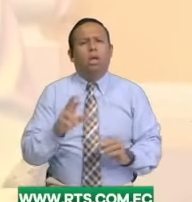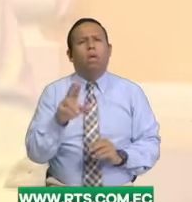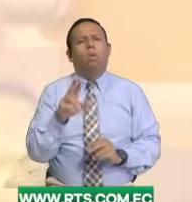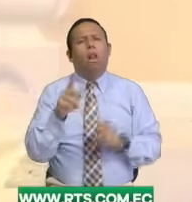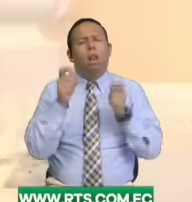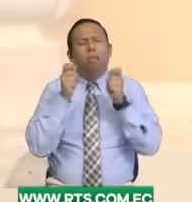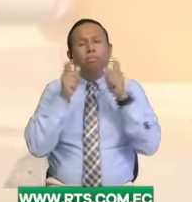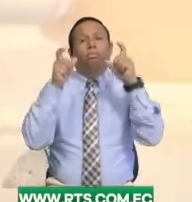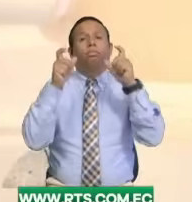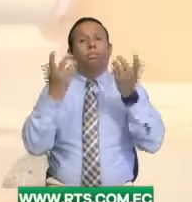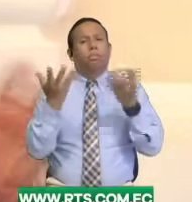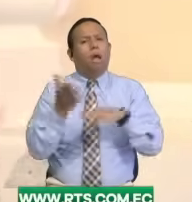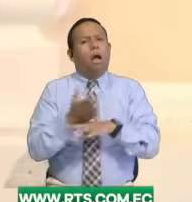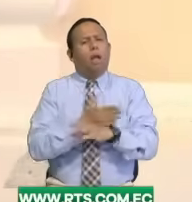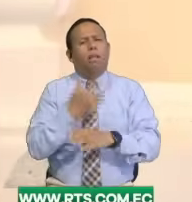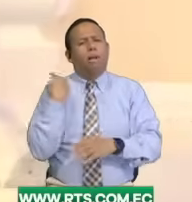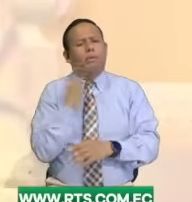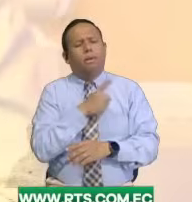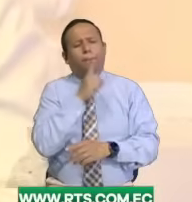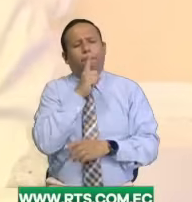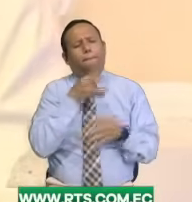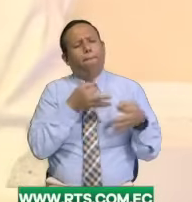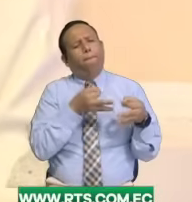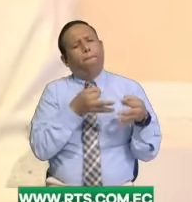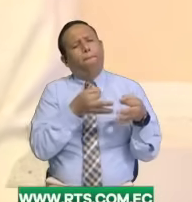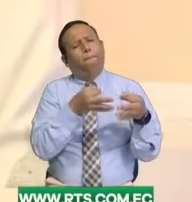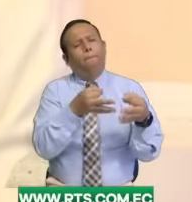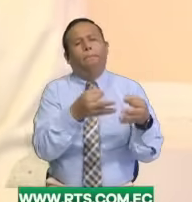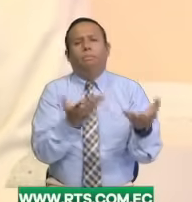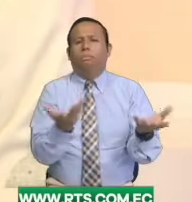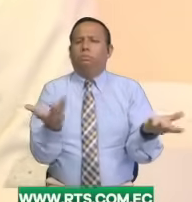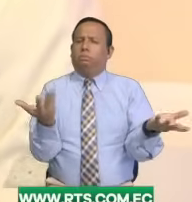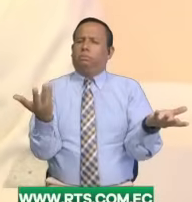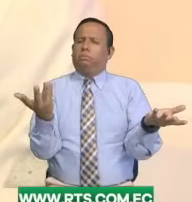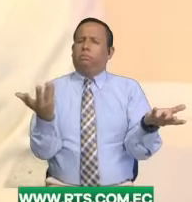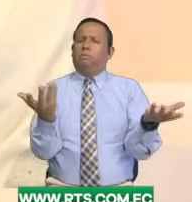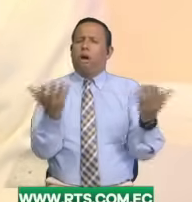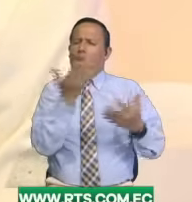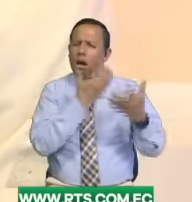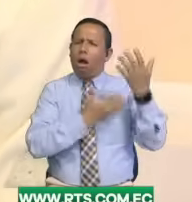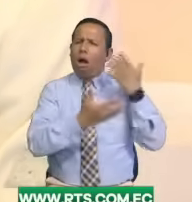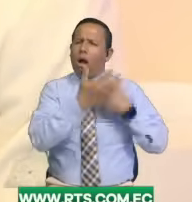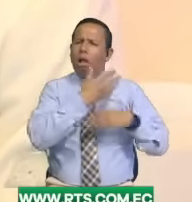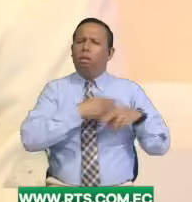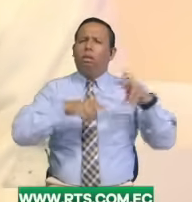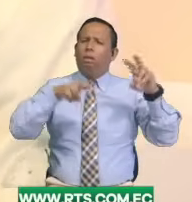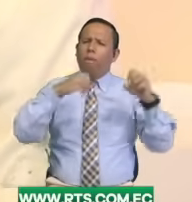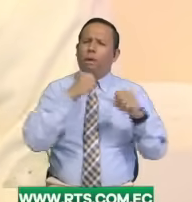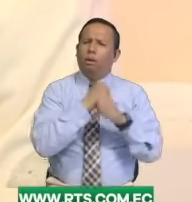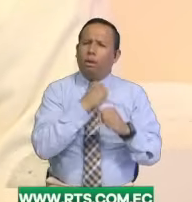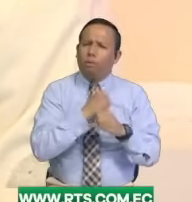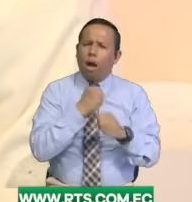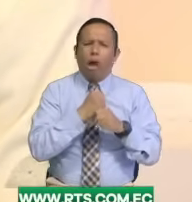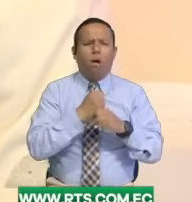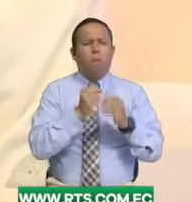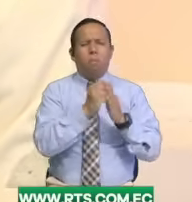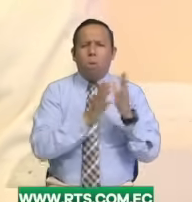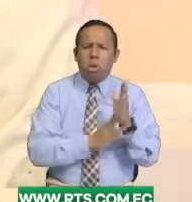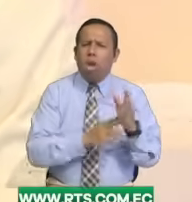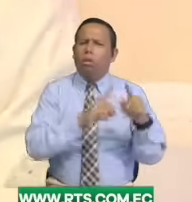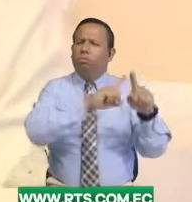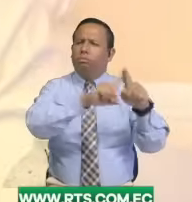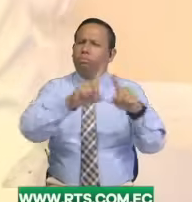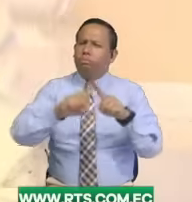digamos, ofertas que estaban guardadas en cajones de opciones termoeléctricas y